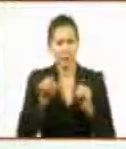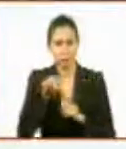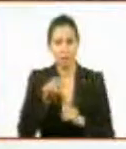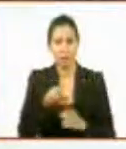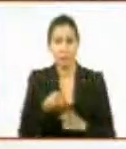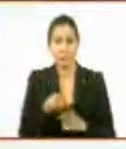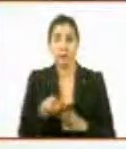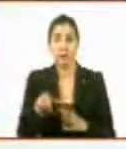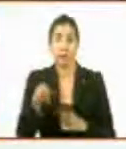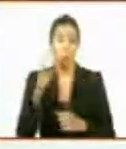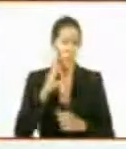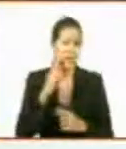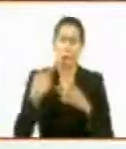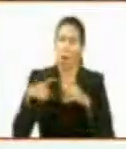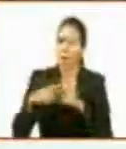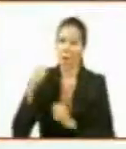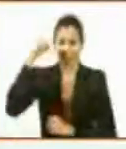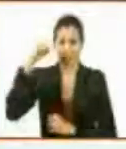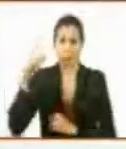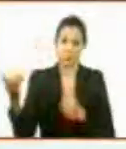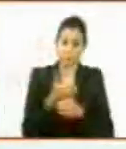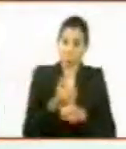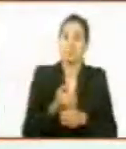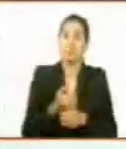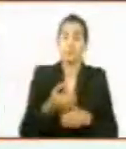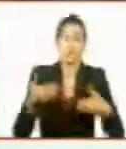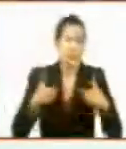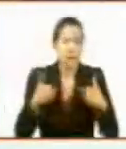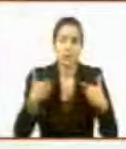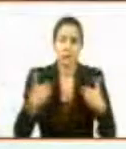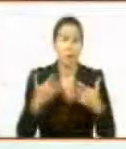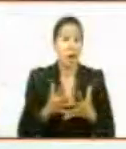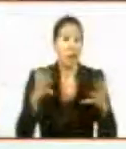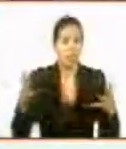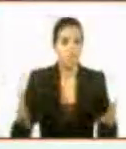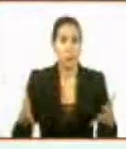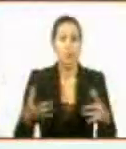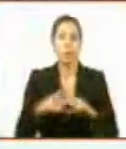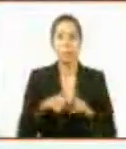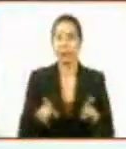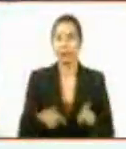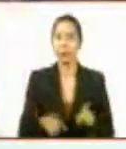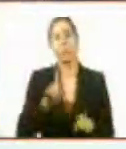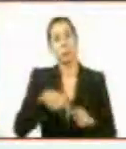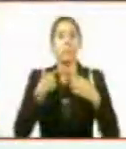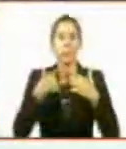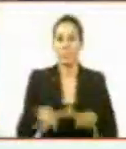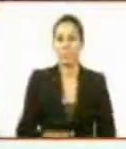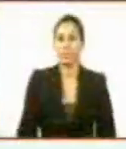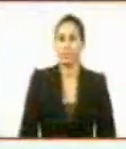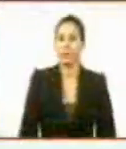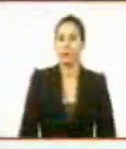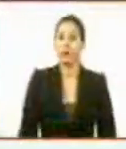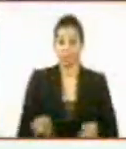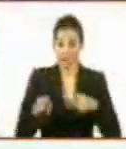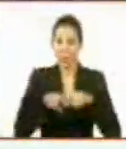que ellos lograron a costa, bueno, de un sacrificio muy grande, muy grande. Sin embargo, se perdió también, la puerta se